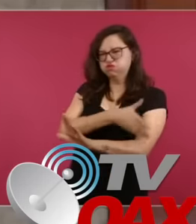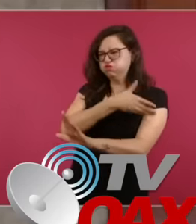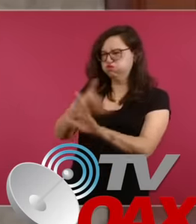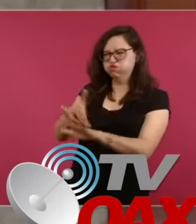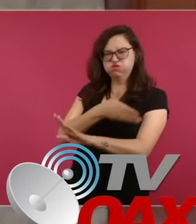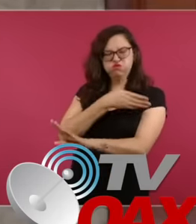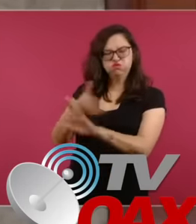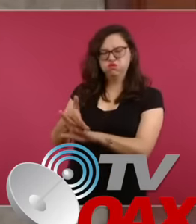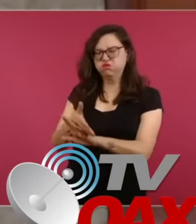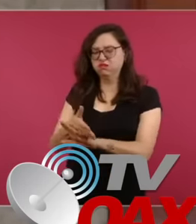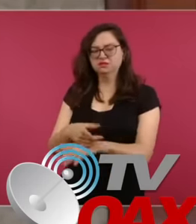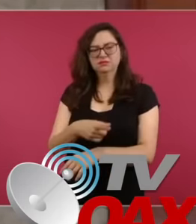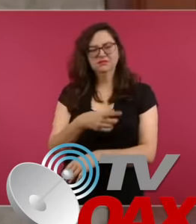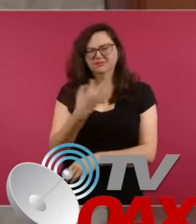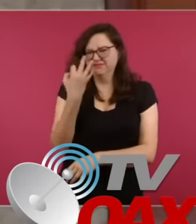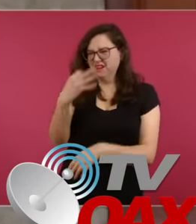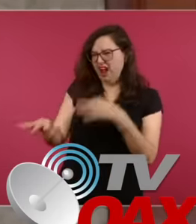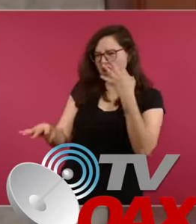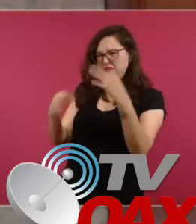injusta.